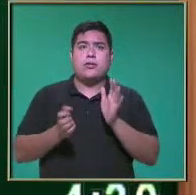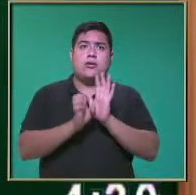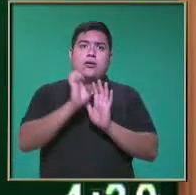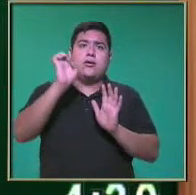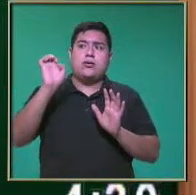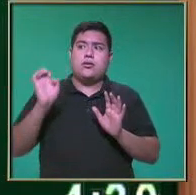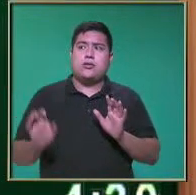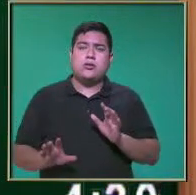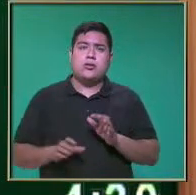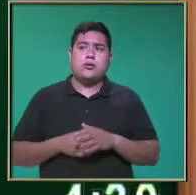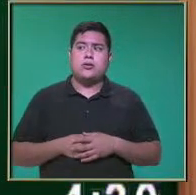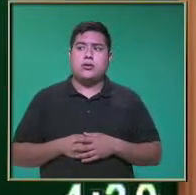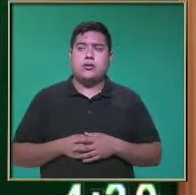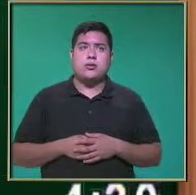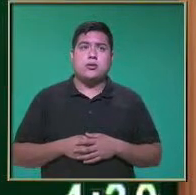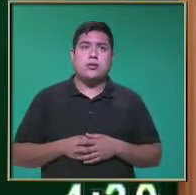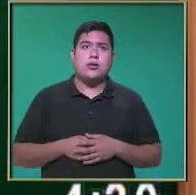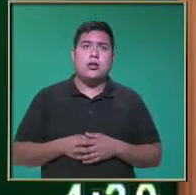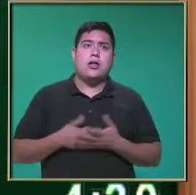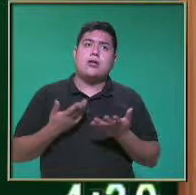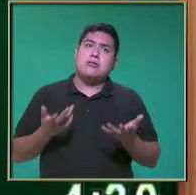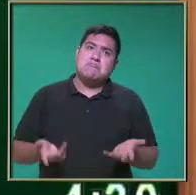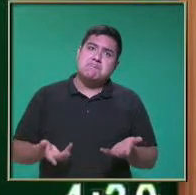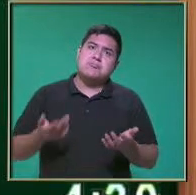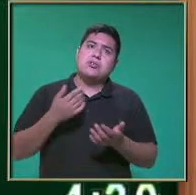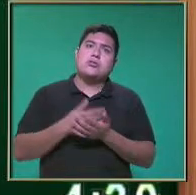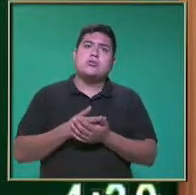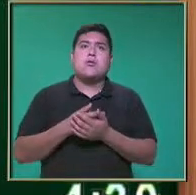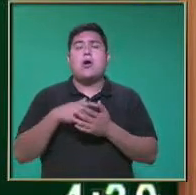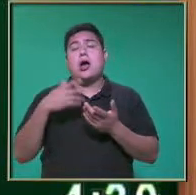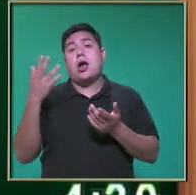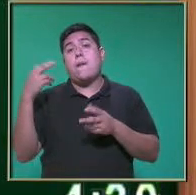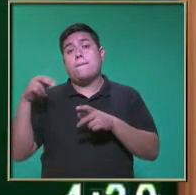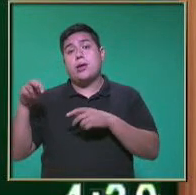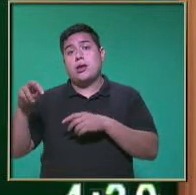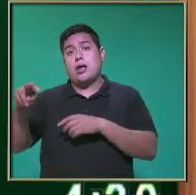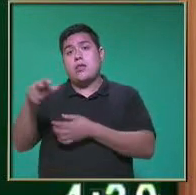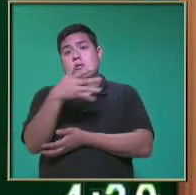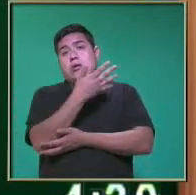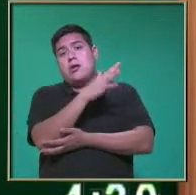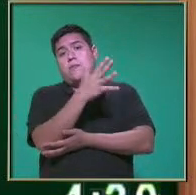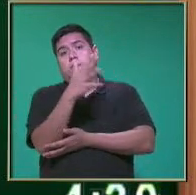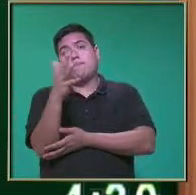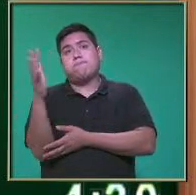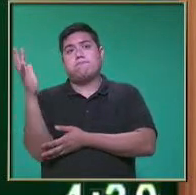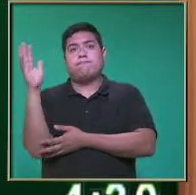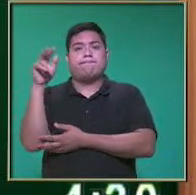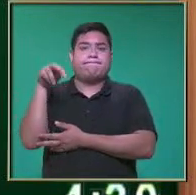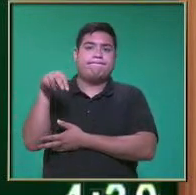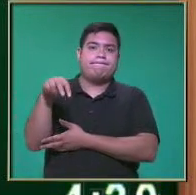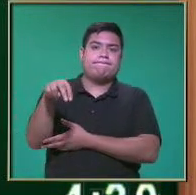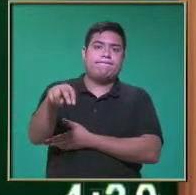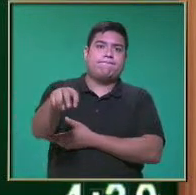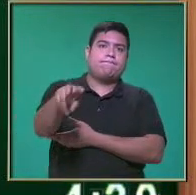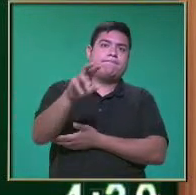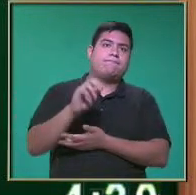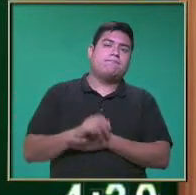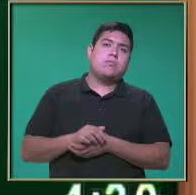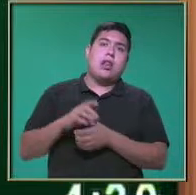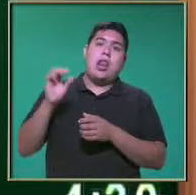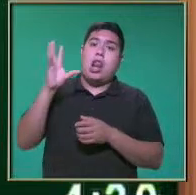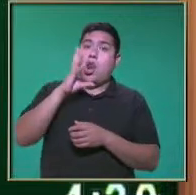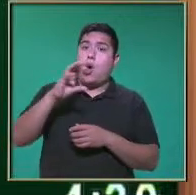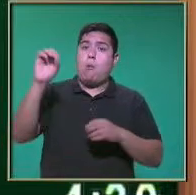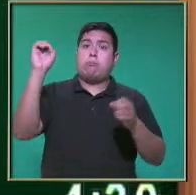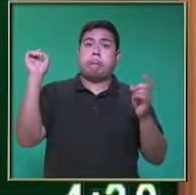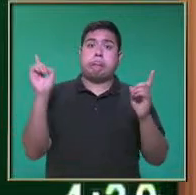Hood was walking in the forest when the wolf saw her. La pequeña Caperucita estaba caminando en el bosque cuando el lobo la